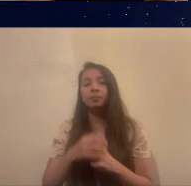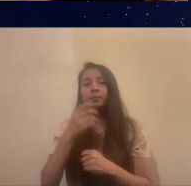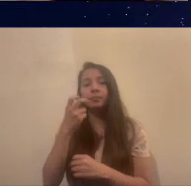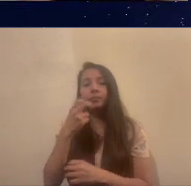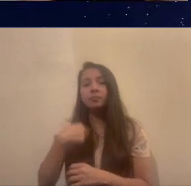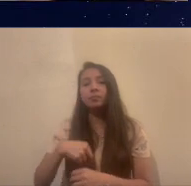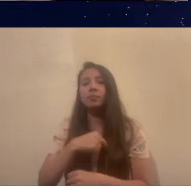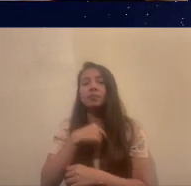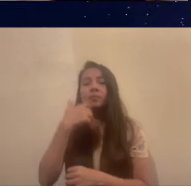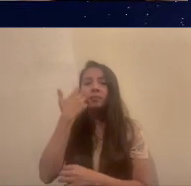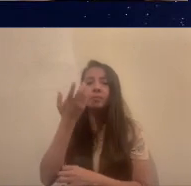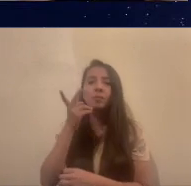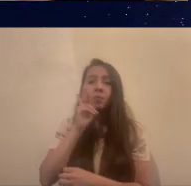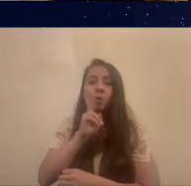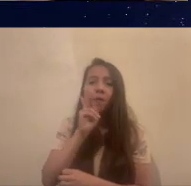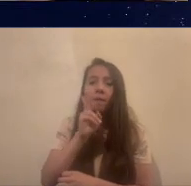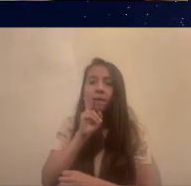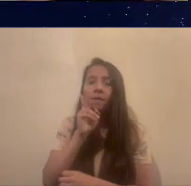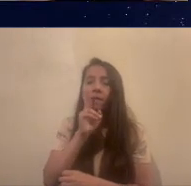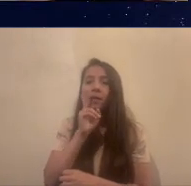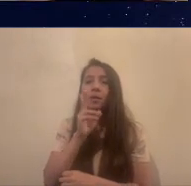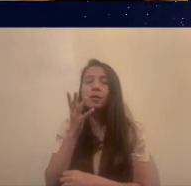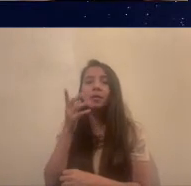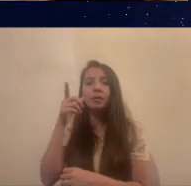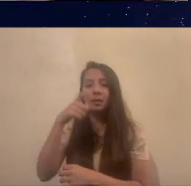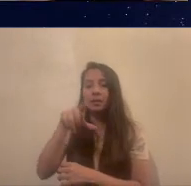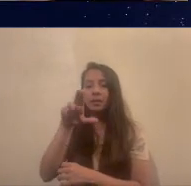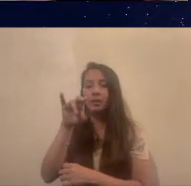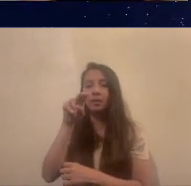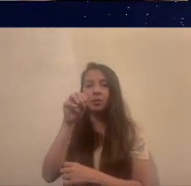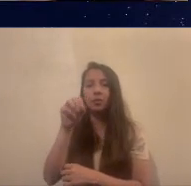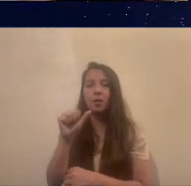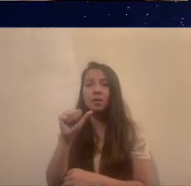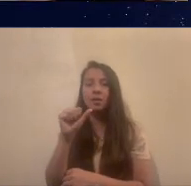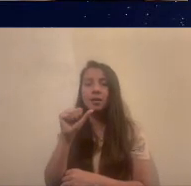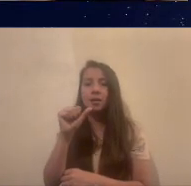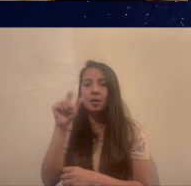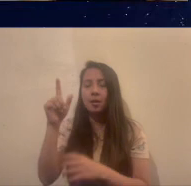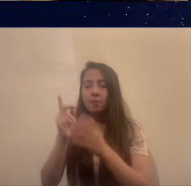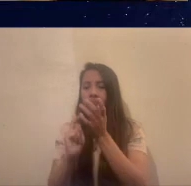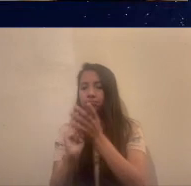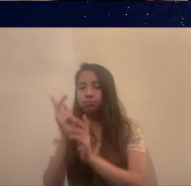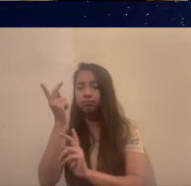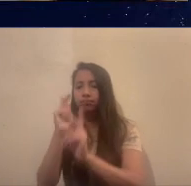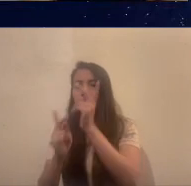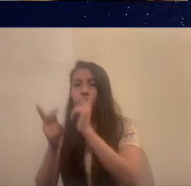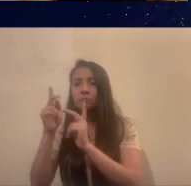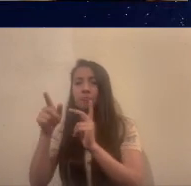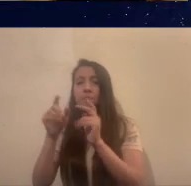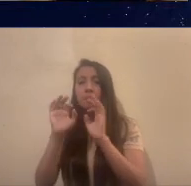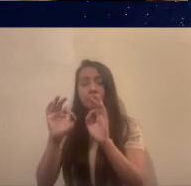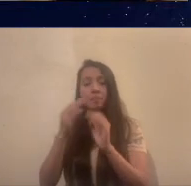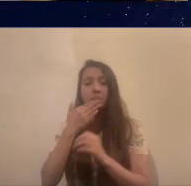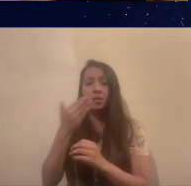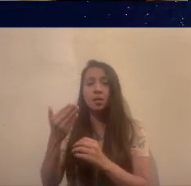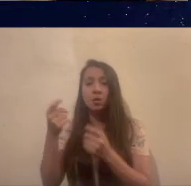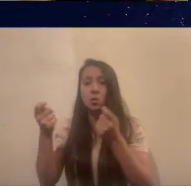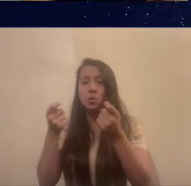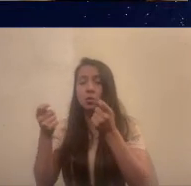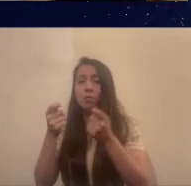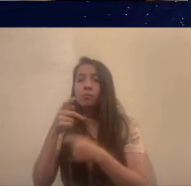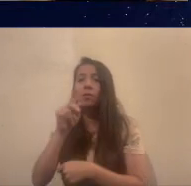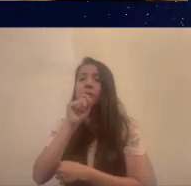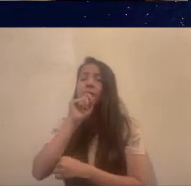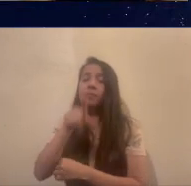probar la capacidad de la quinoa creciendo en hábitats, en superficies lunares, en ambientes controlados, sino